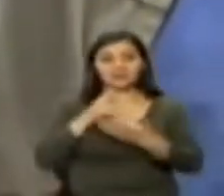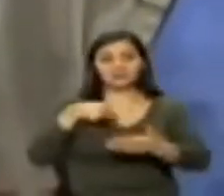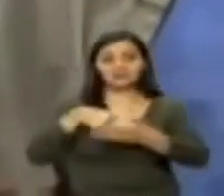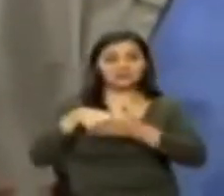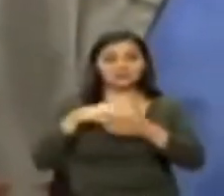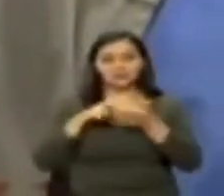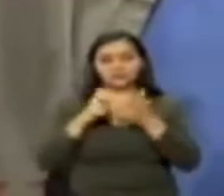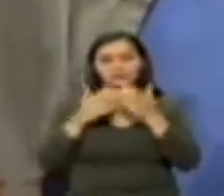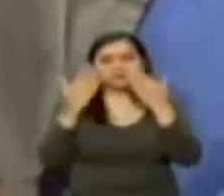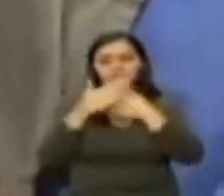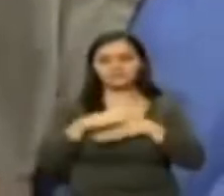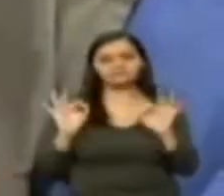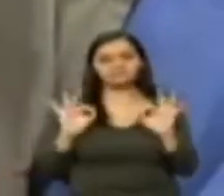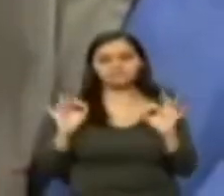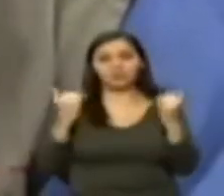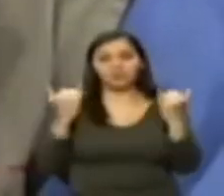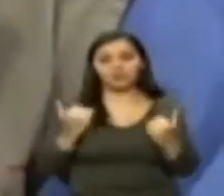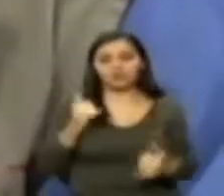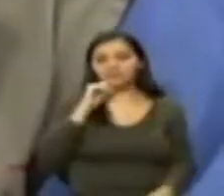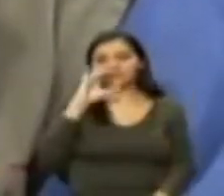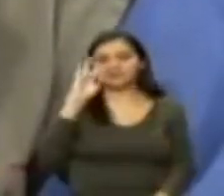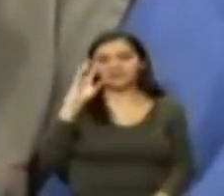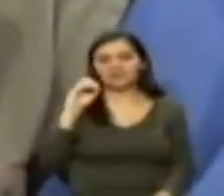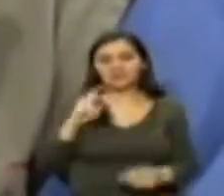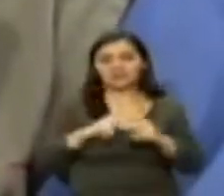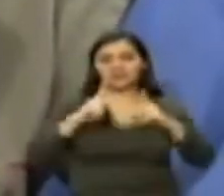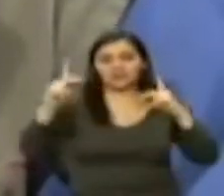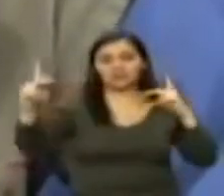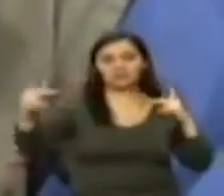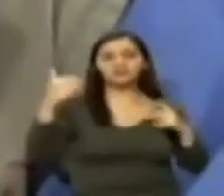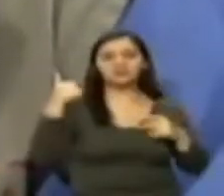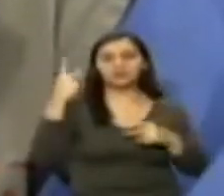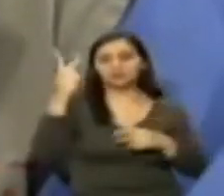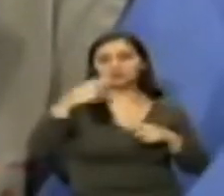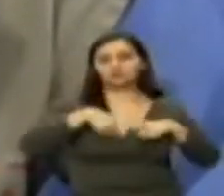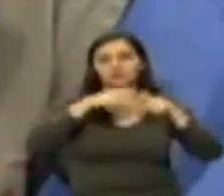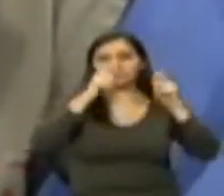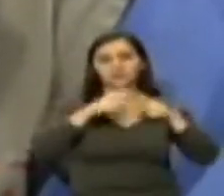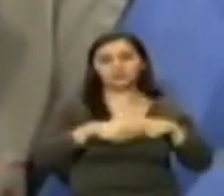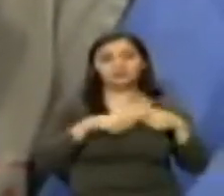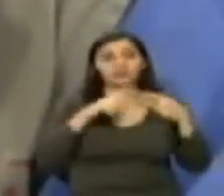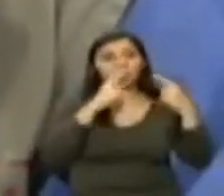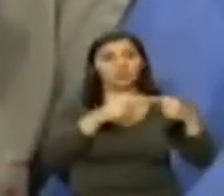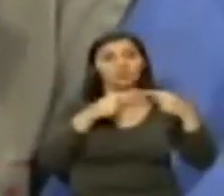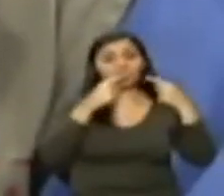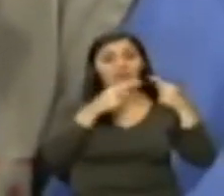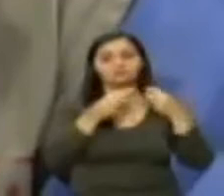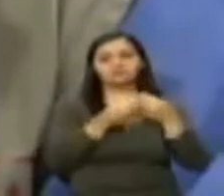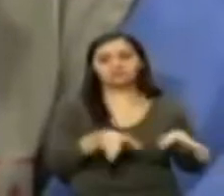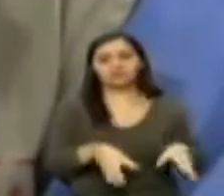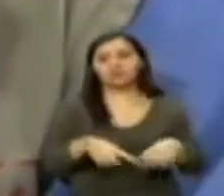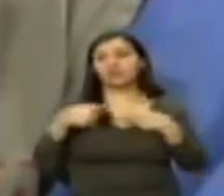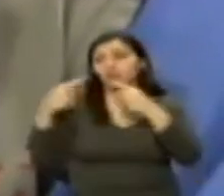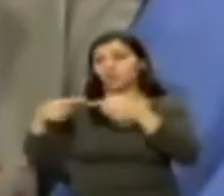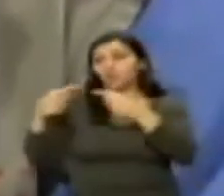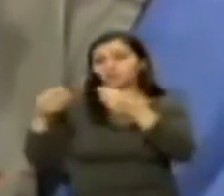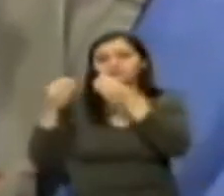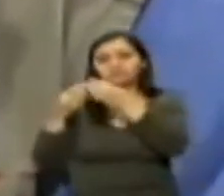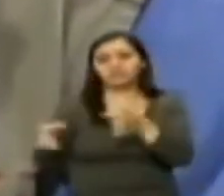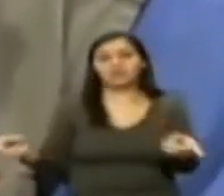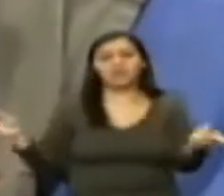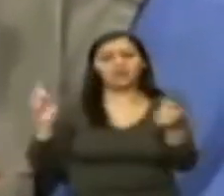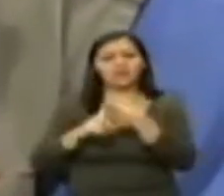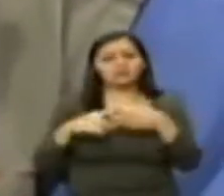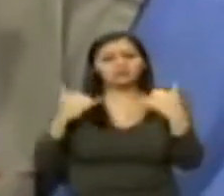concluida, tiene 70 kilómetros, ha tenido dos empresas contratistas, Hidalgo-Hidalgo y posteriormente Consorcio Limón-Gualaceo, y hasta la presente